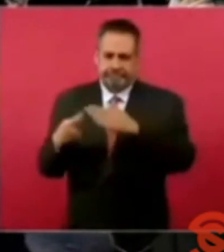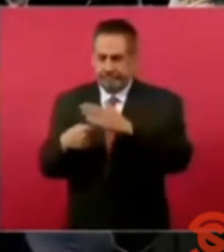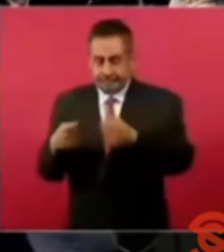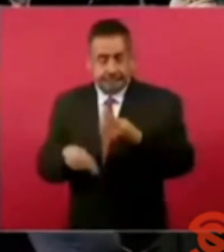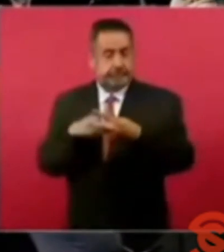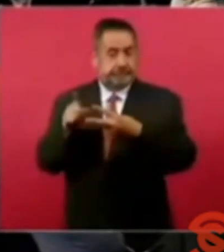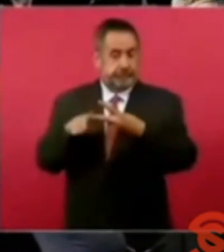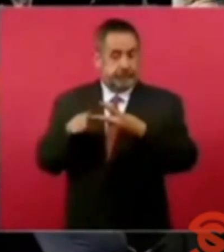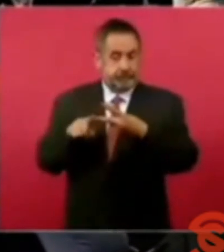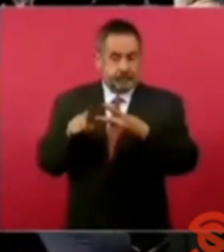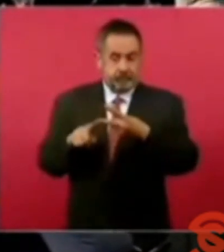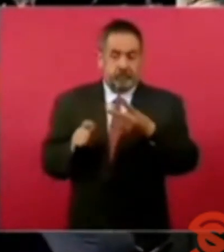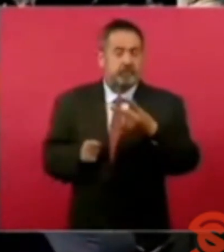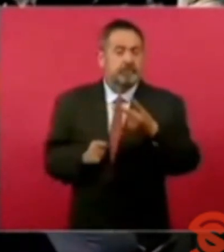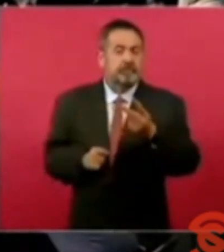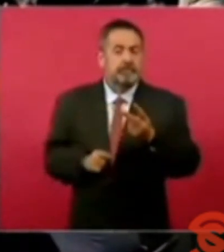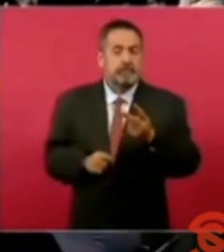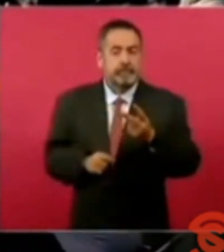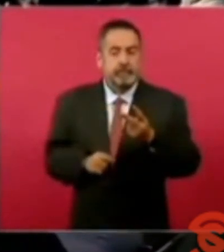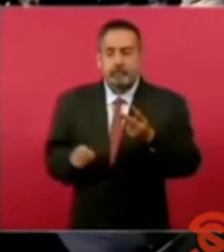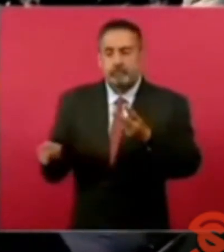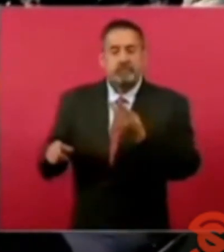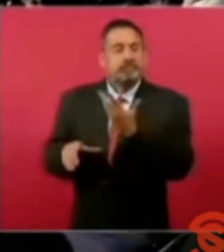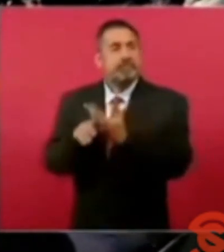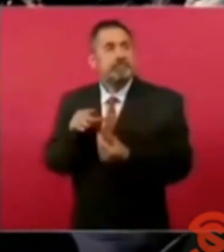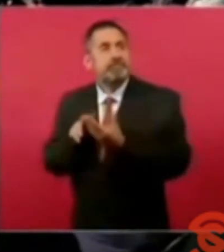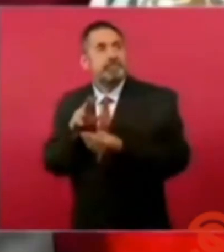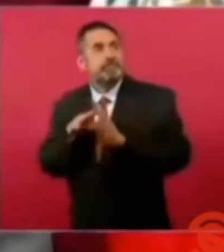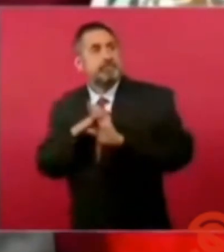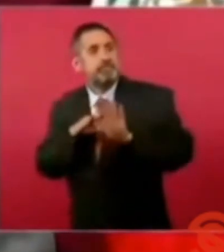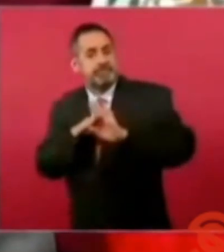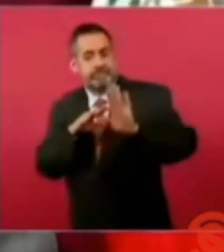lo otro, la migración.